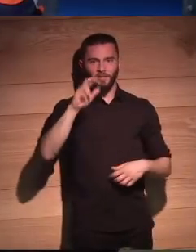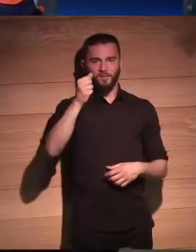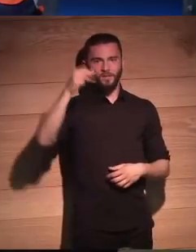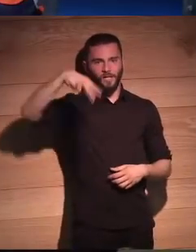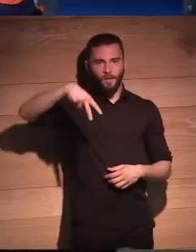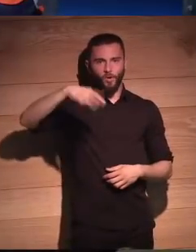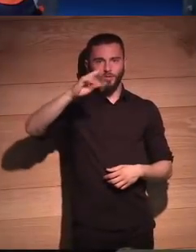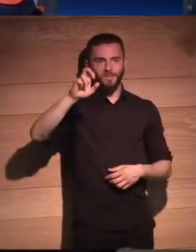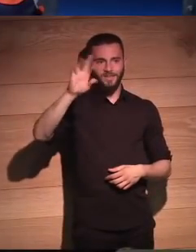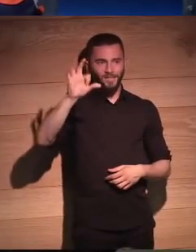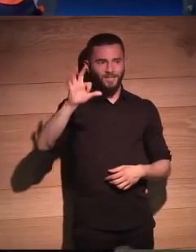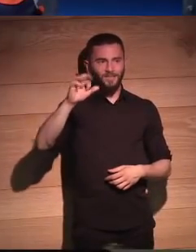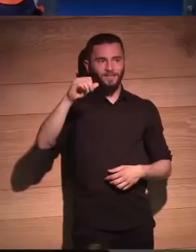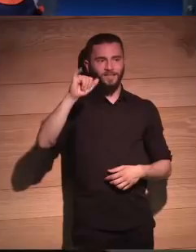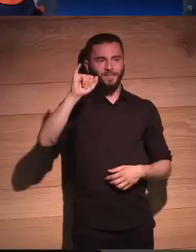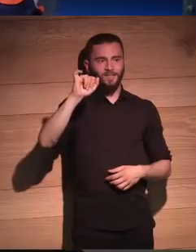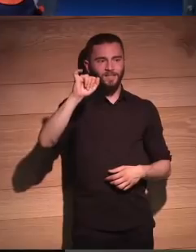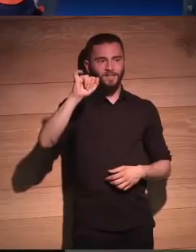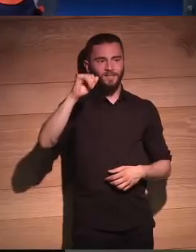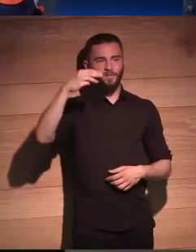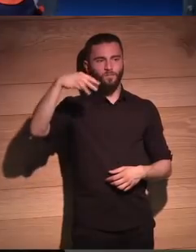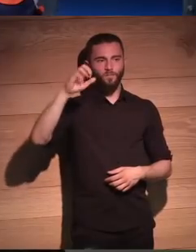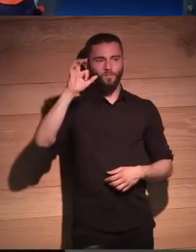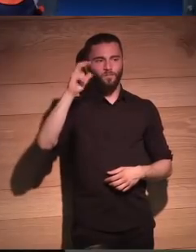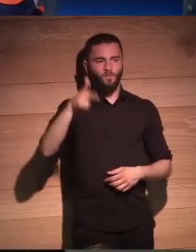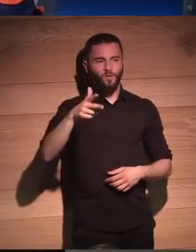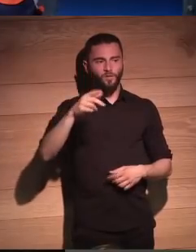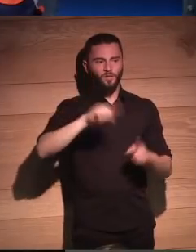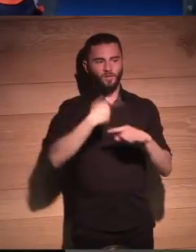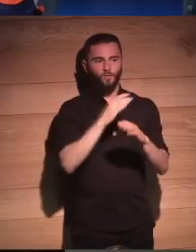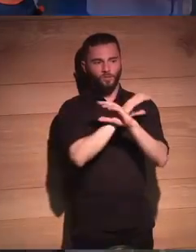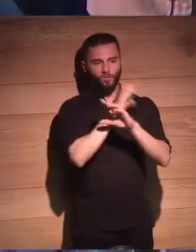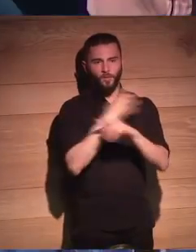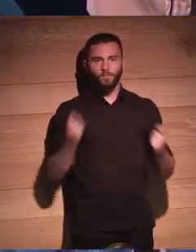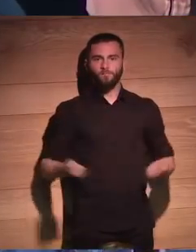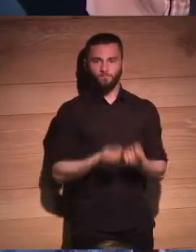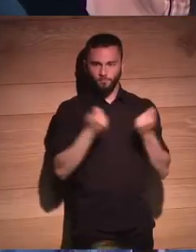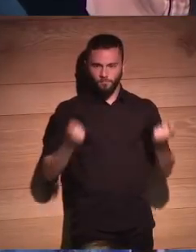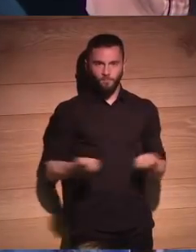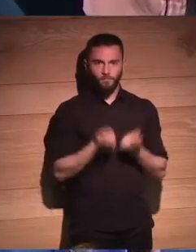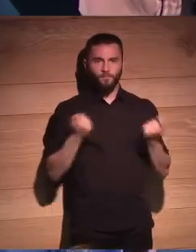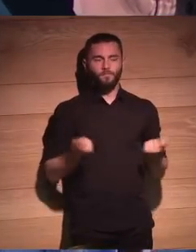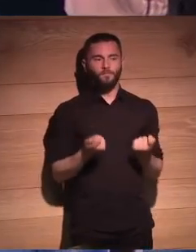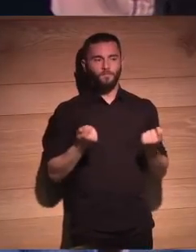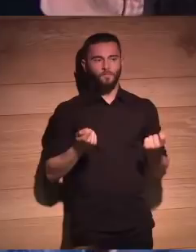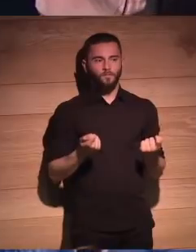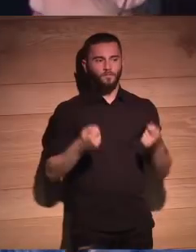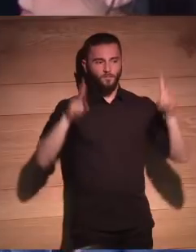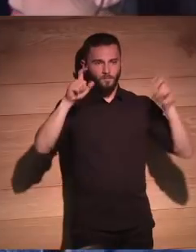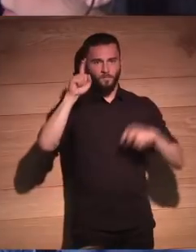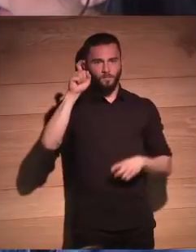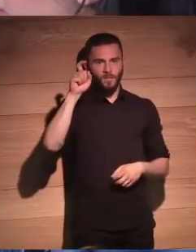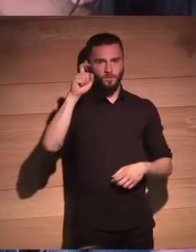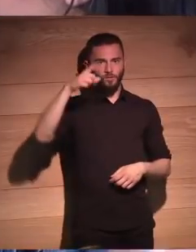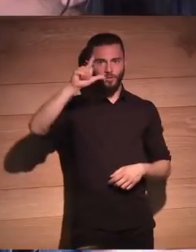Terence Moix, cuando se llamaba así, que luego publicó los cómics Arte para el Consumo y Formas Pop, citas de nuestro maestro Luis